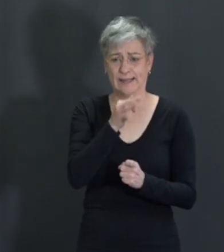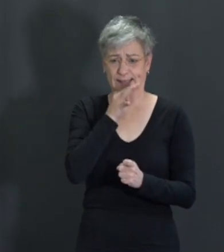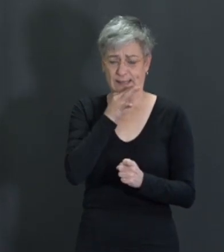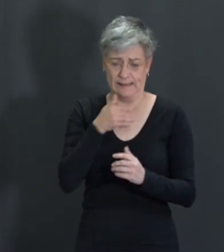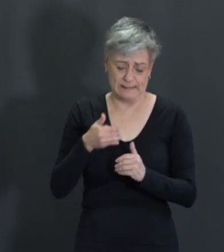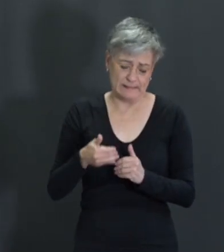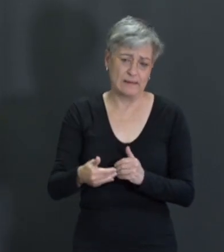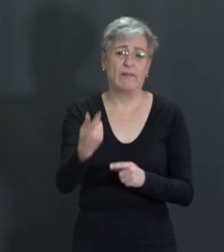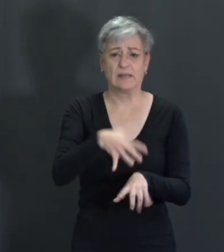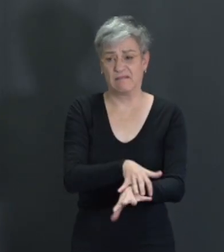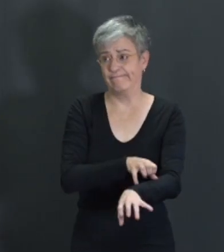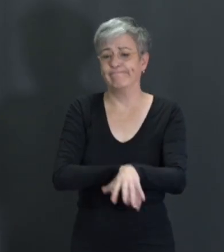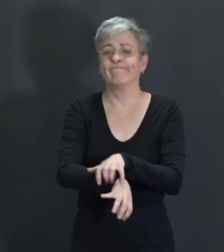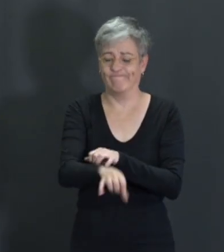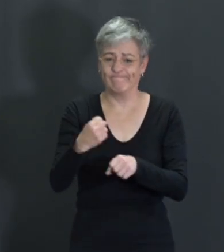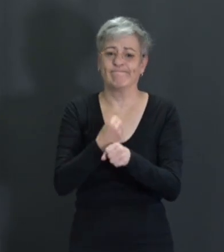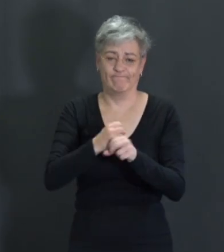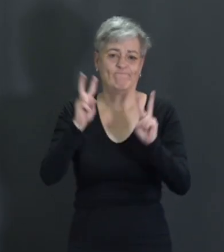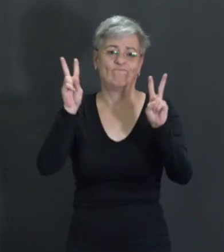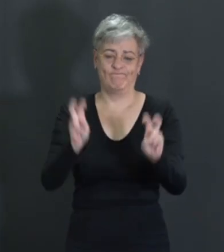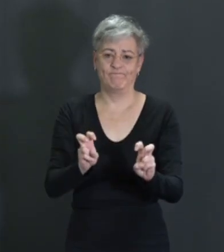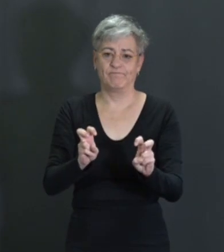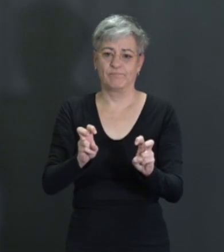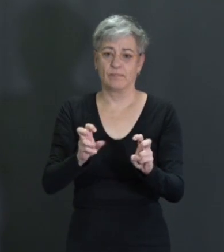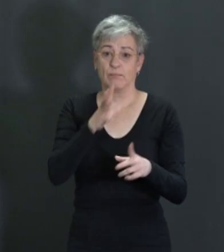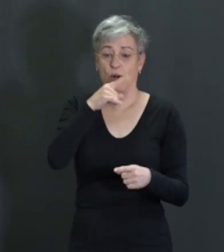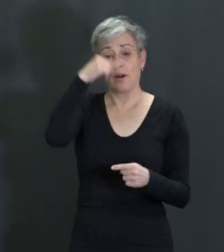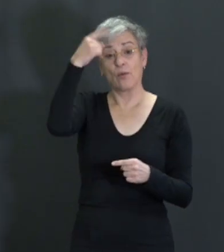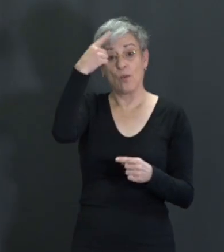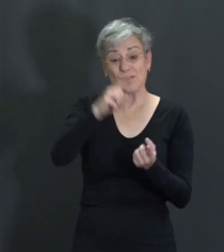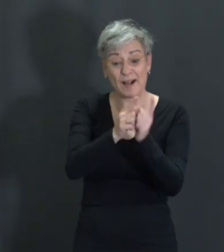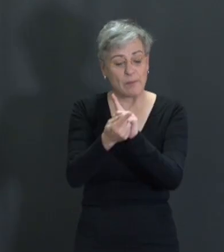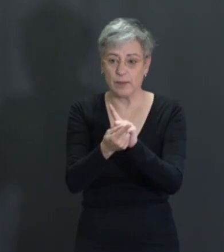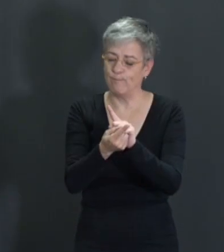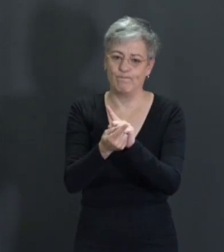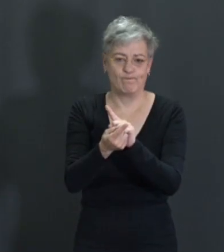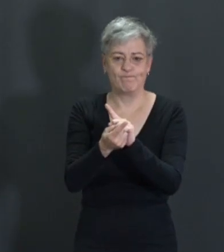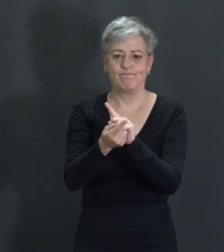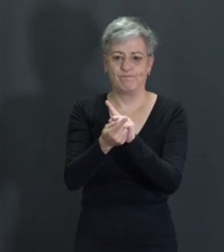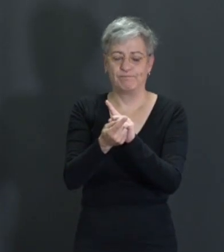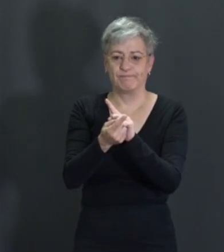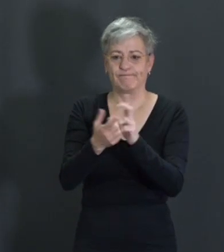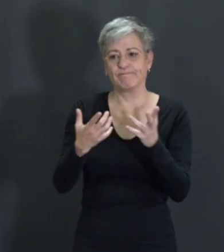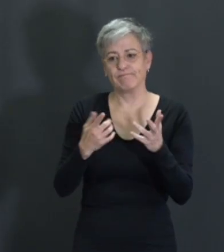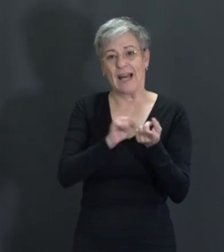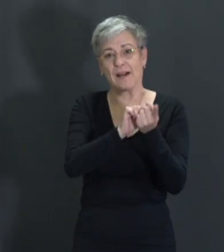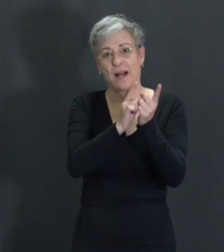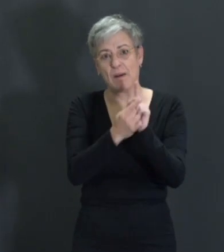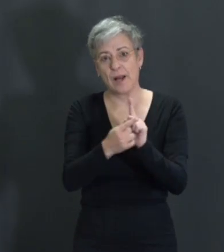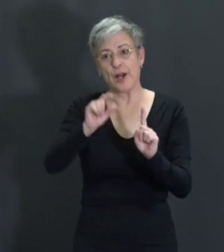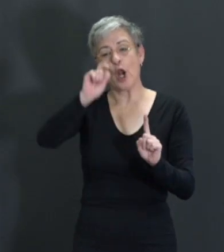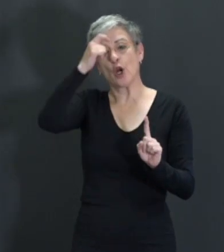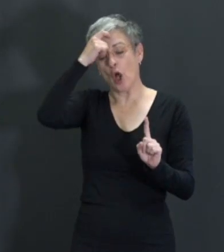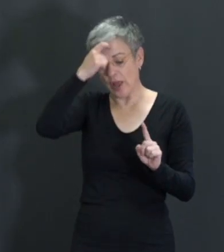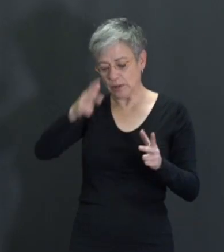remangarse realmente con esto, ¿no? Tenemos para décadas porque un cambio cultural es eso, ¿no? Es un cambio en el marco